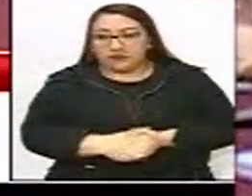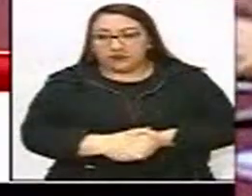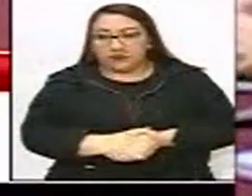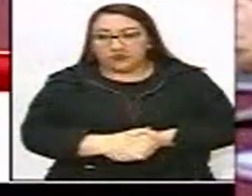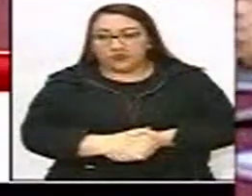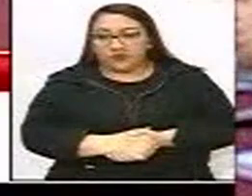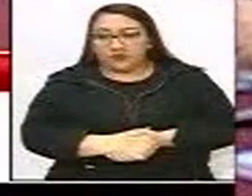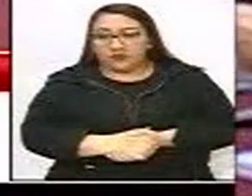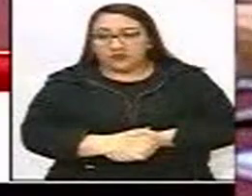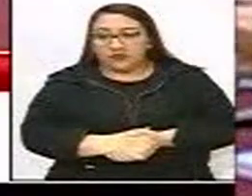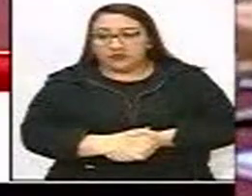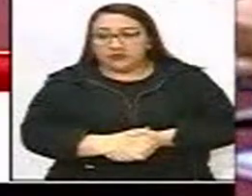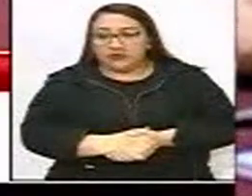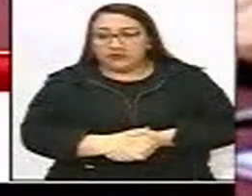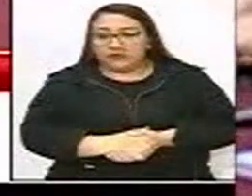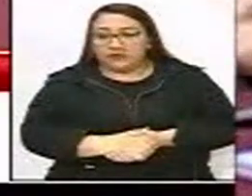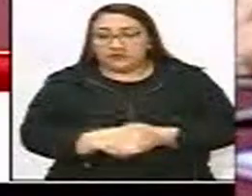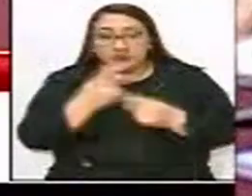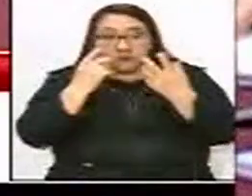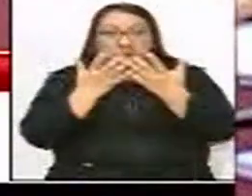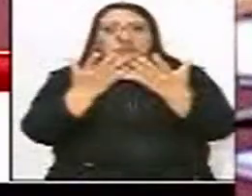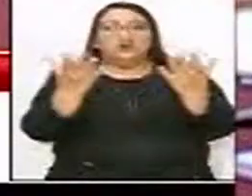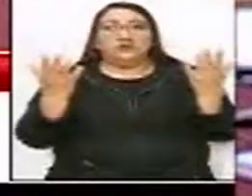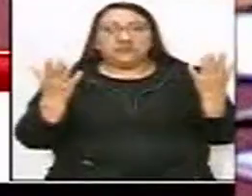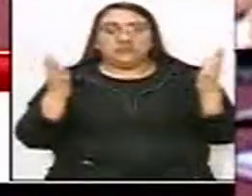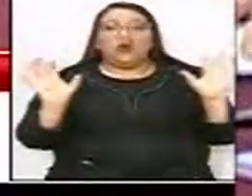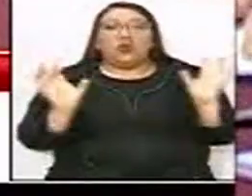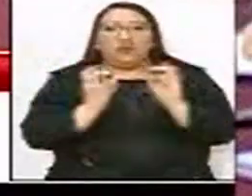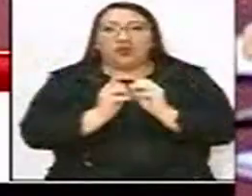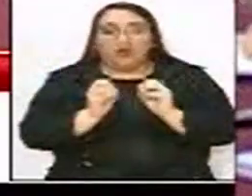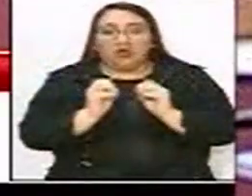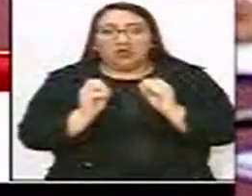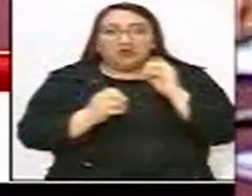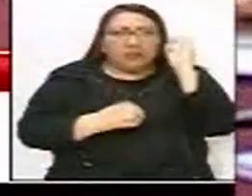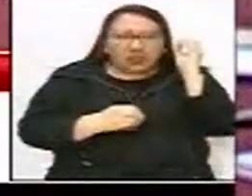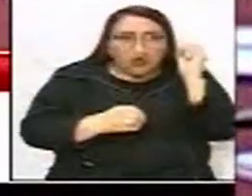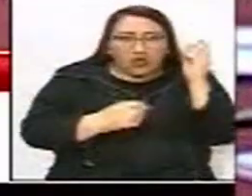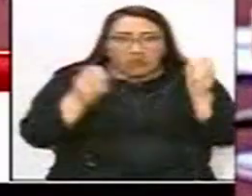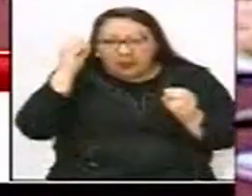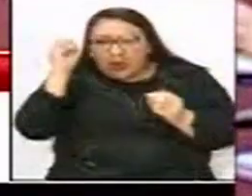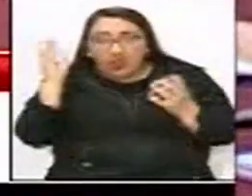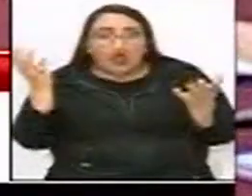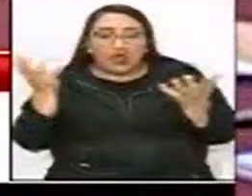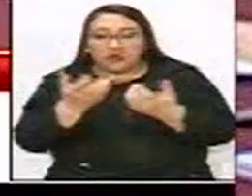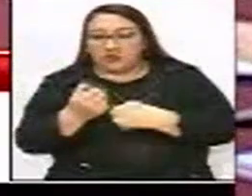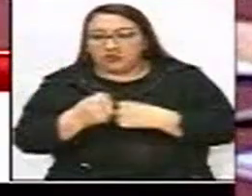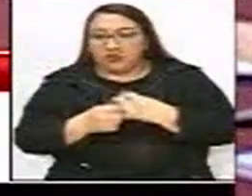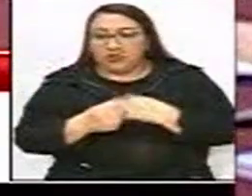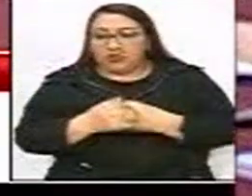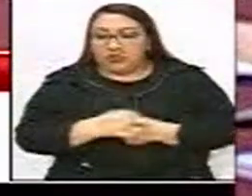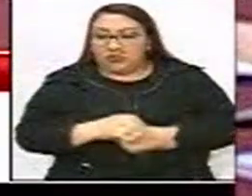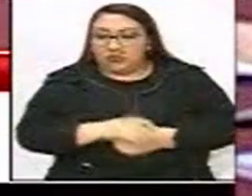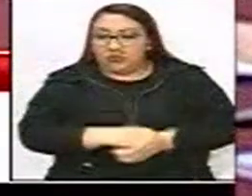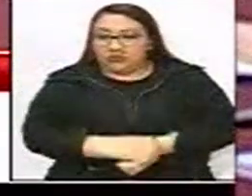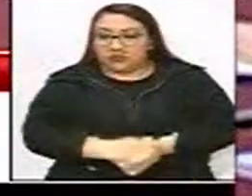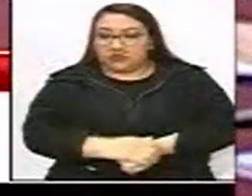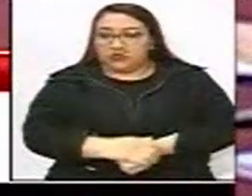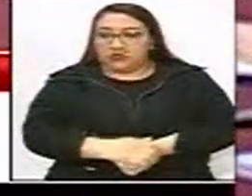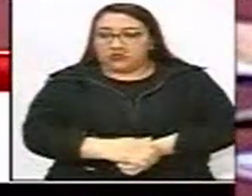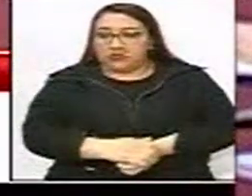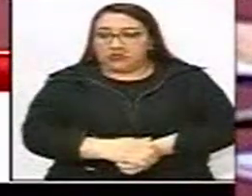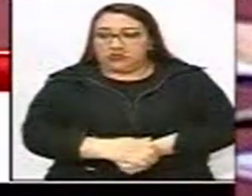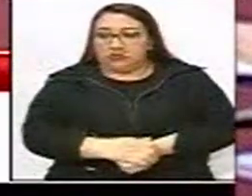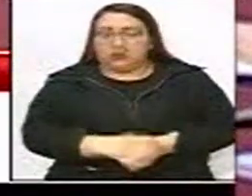se hagan las preguntas, para que haya un panorama completo, señor. Entonces, eso siempre se ha estilado. Pero congresista Lescano, con el